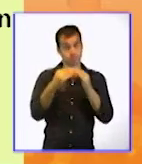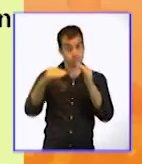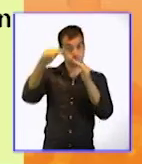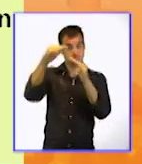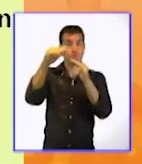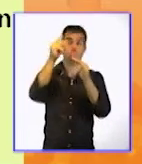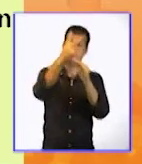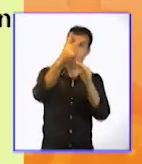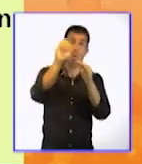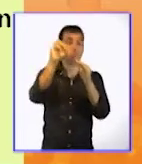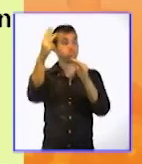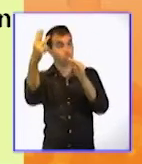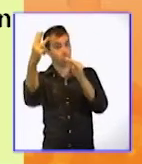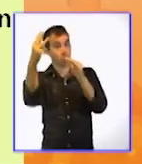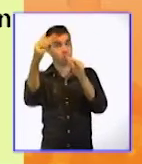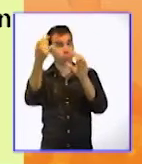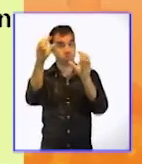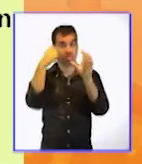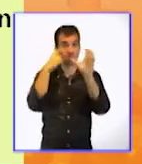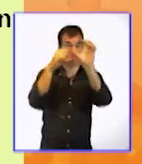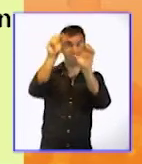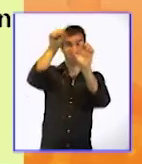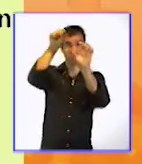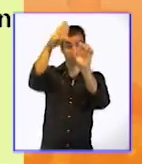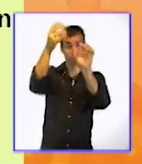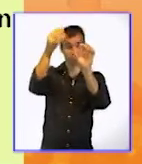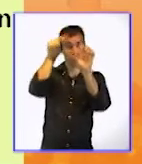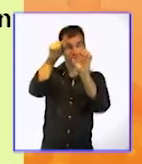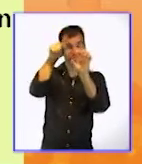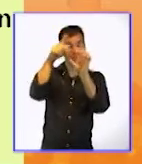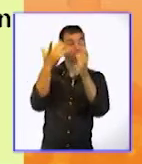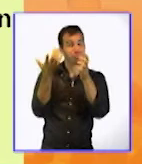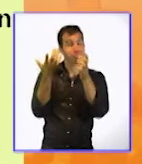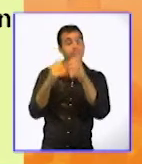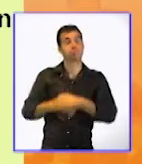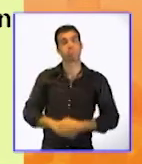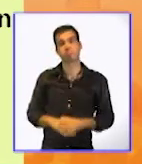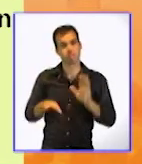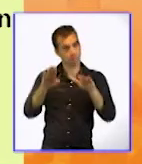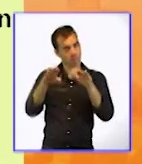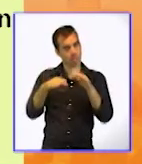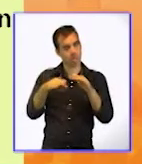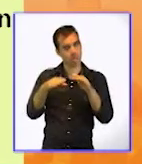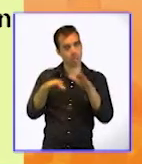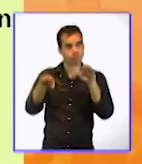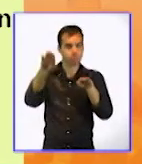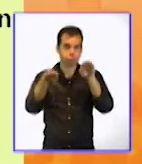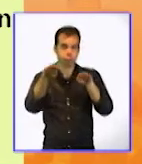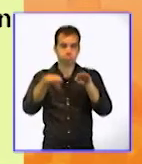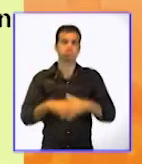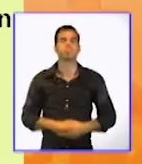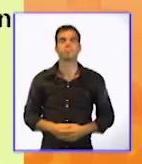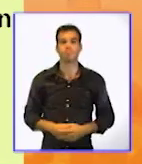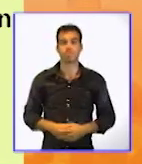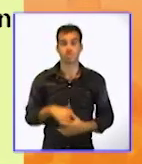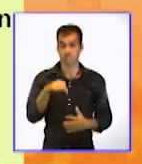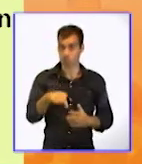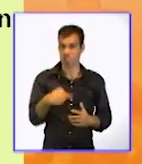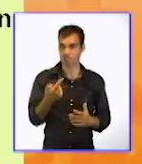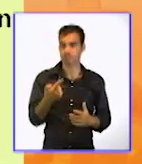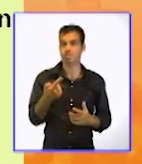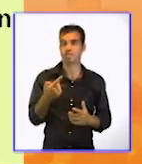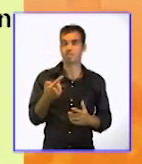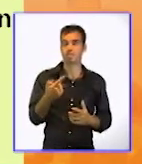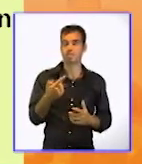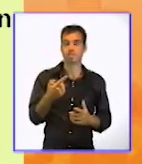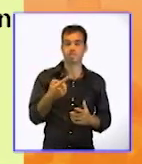cuadrado o al cubo según el número del ajuste que se encuentra en la dicho equilibrio. Ahora, pasaríamos para la constante